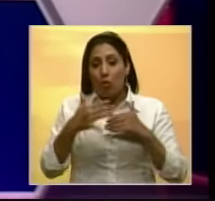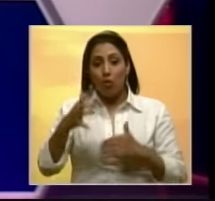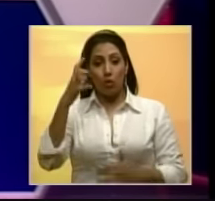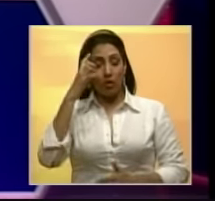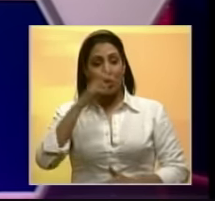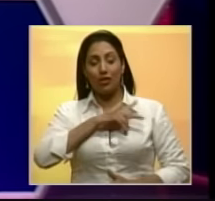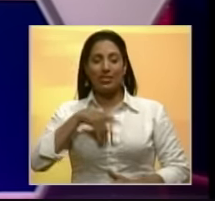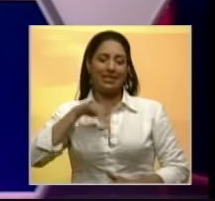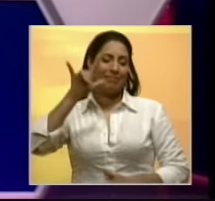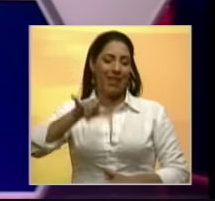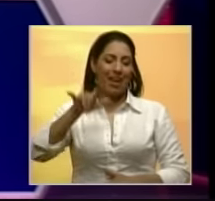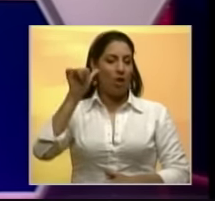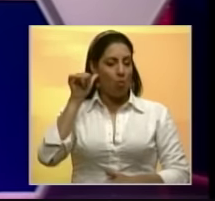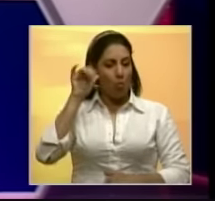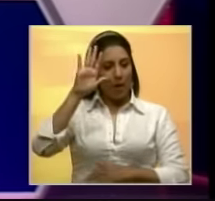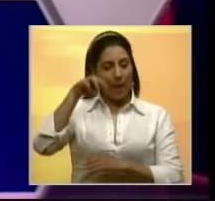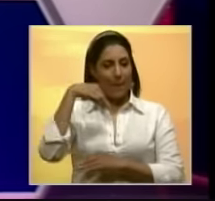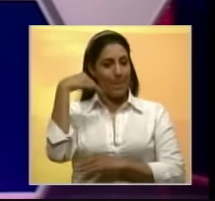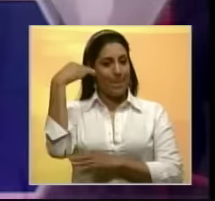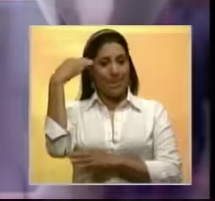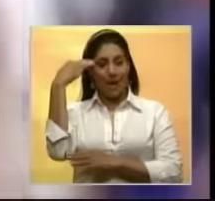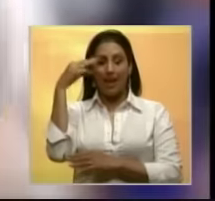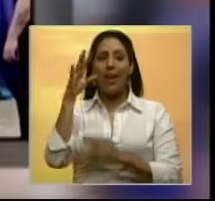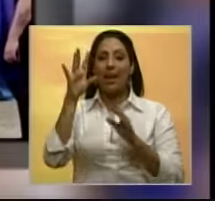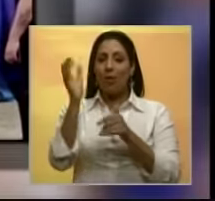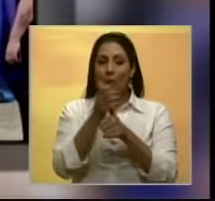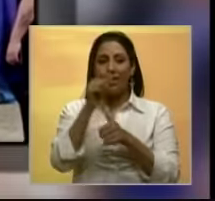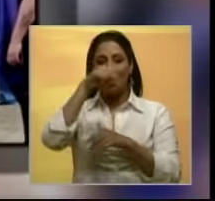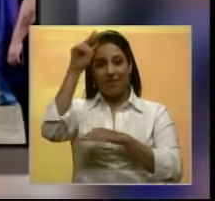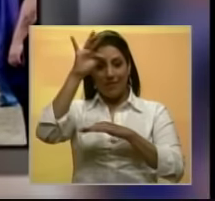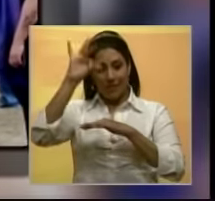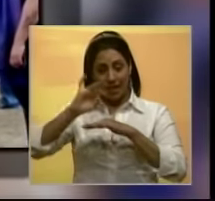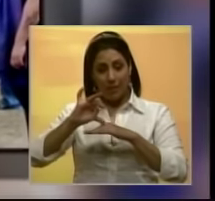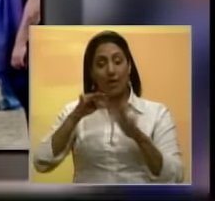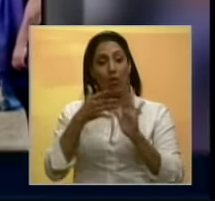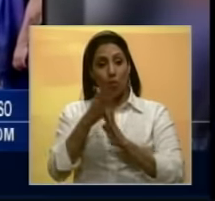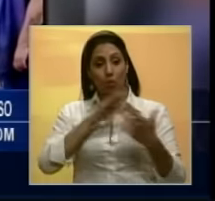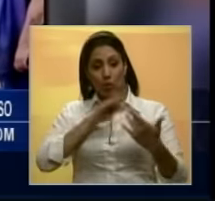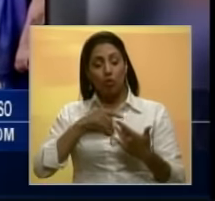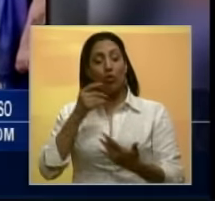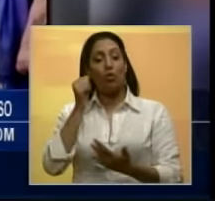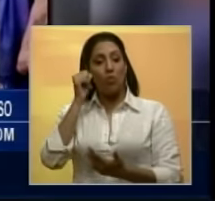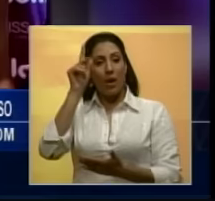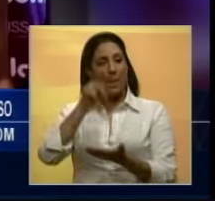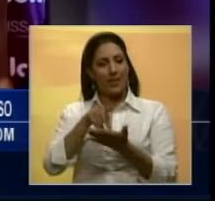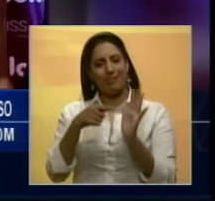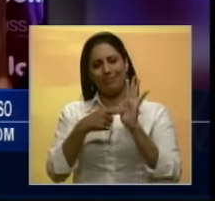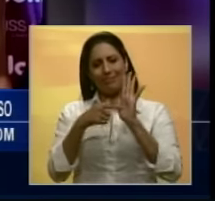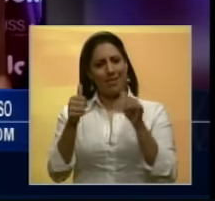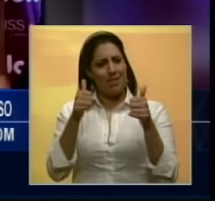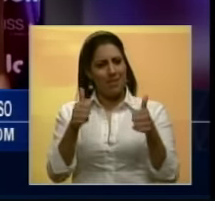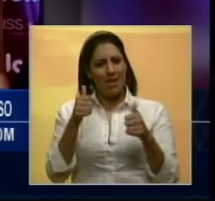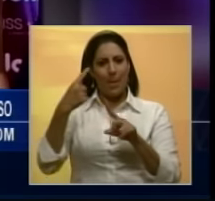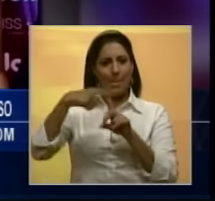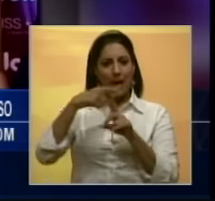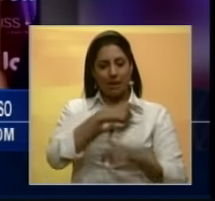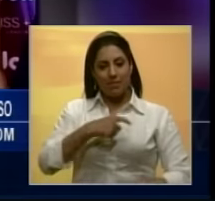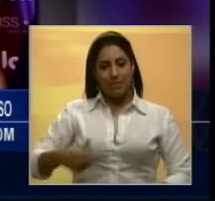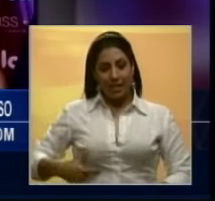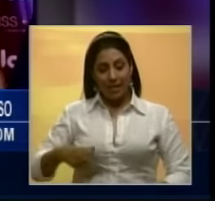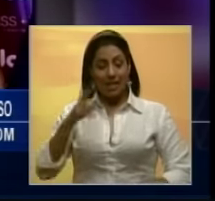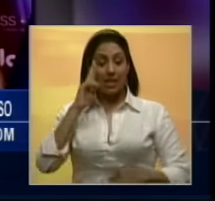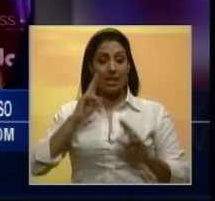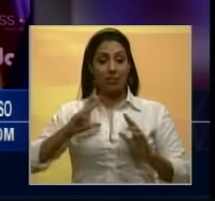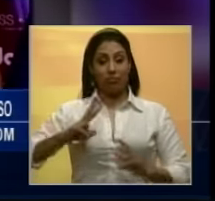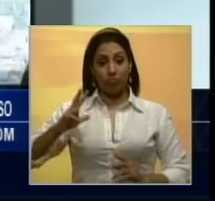días y nuestra querida Marianne Abad sigue conquistando Filipinas. Miss Venezuela, quien ha tenido una participación destacada, sumando las bandas de Miss